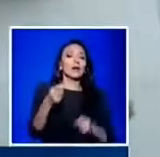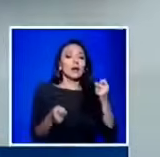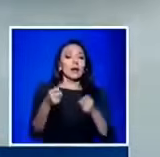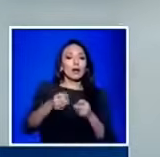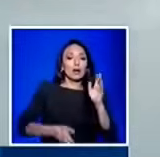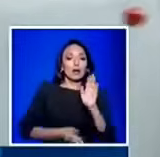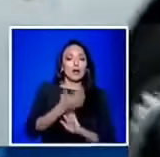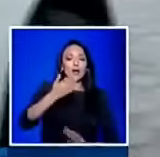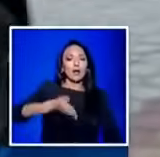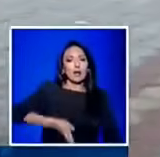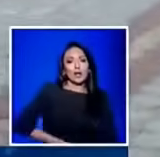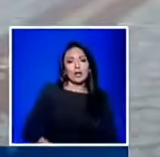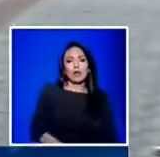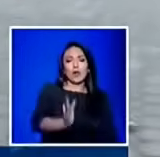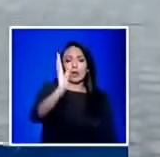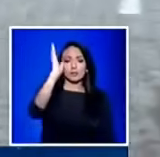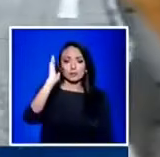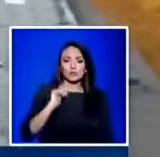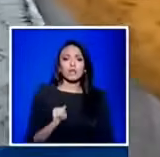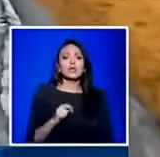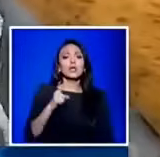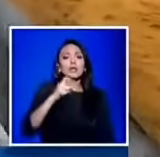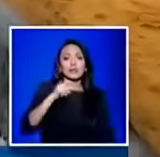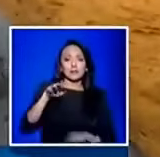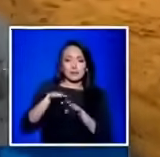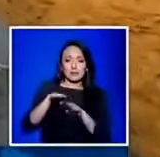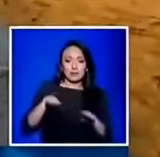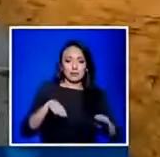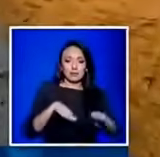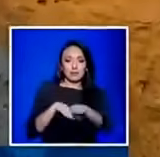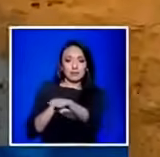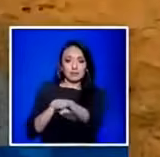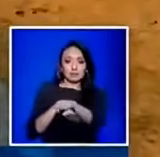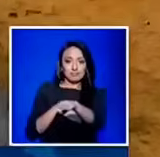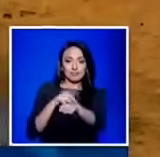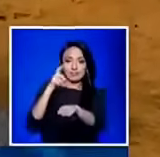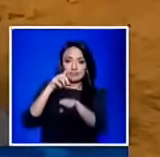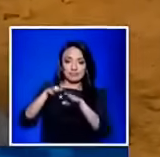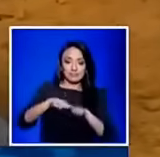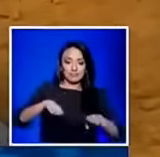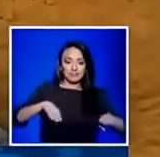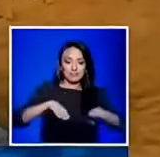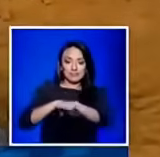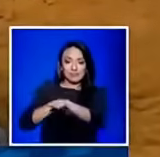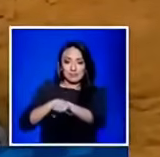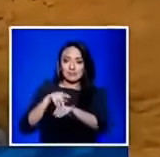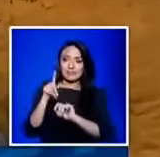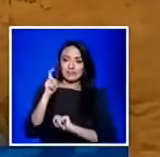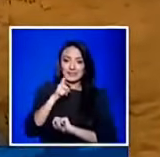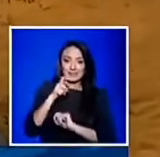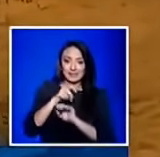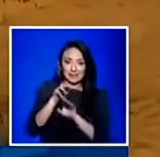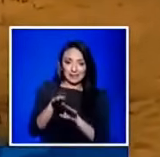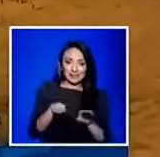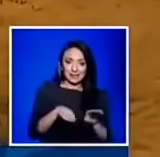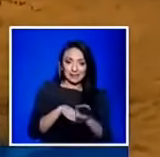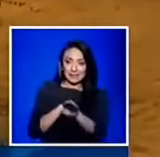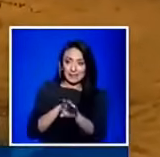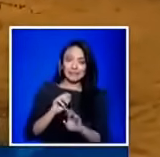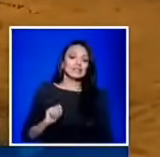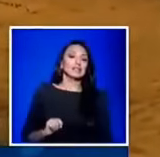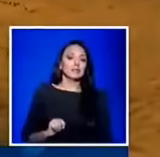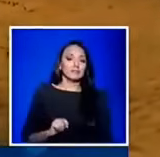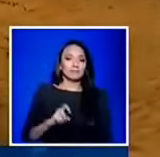los carros, van subiendo y tienen que ir por el otro carril, por el carril de bajada, para esquivar esta piedra, precisamente